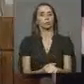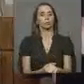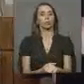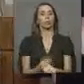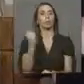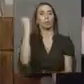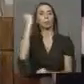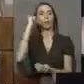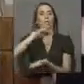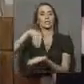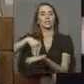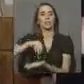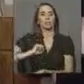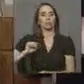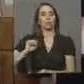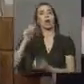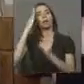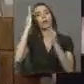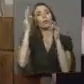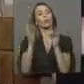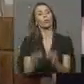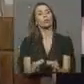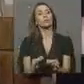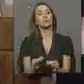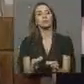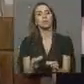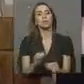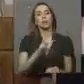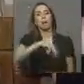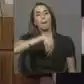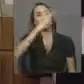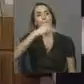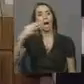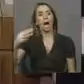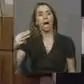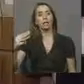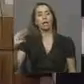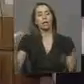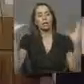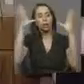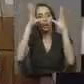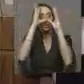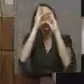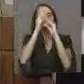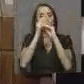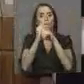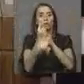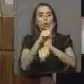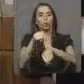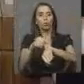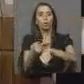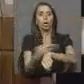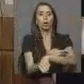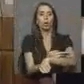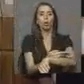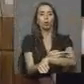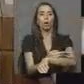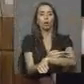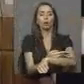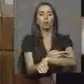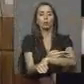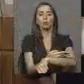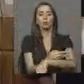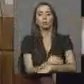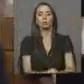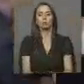Poder Central se determina de que en Magallanes oscurecerá una hora antes. Eso,